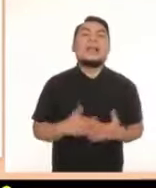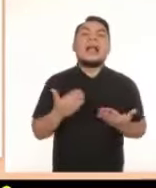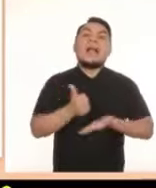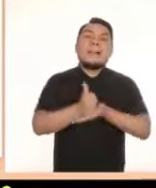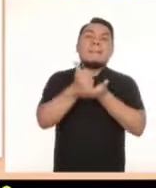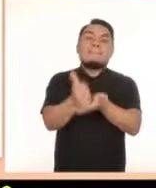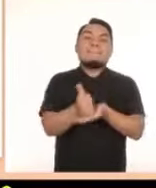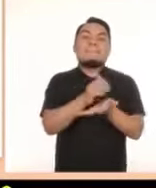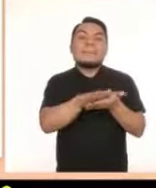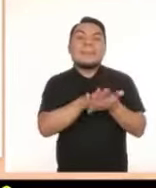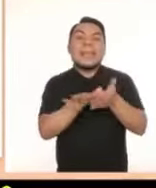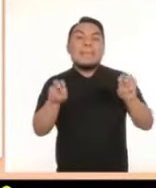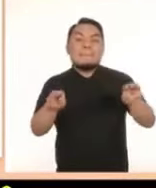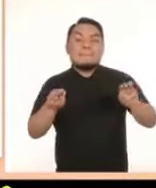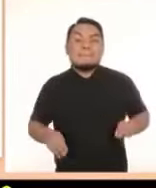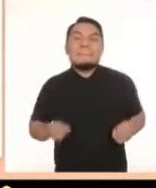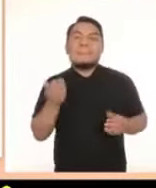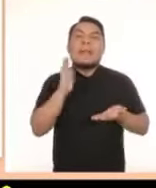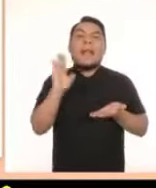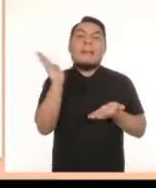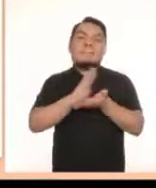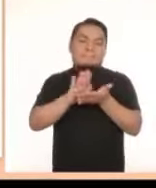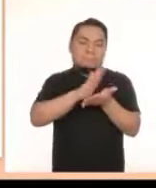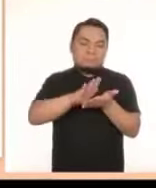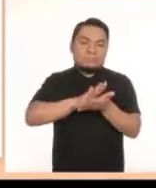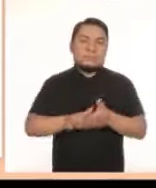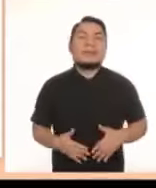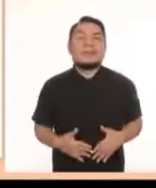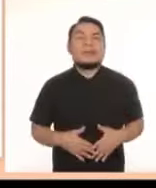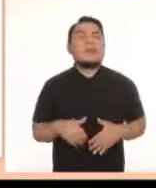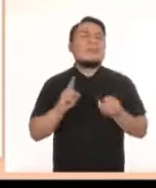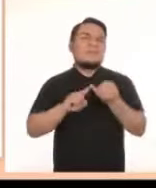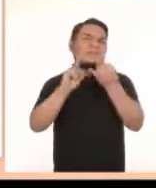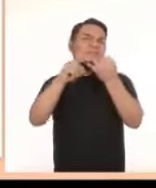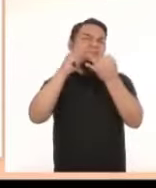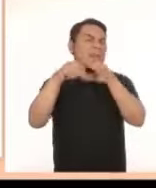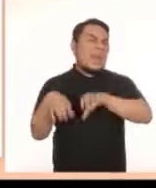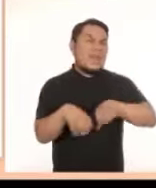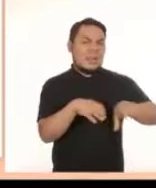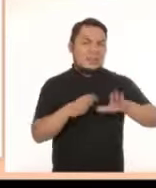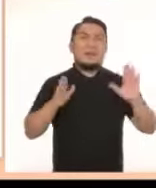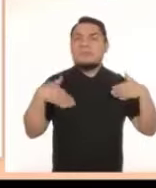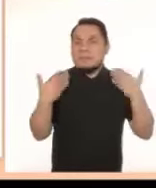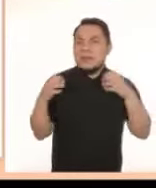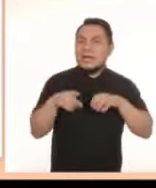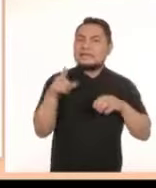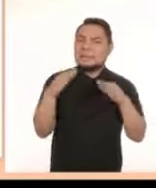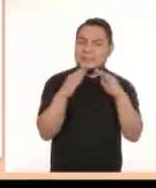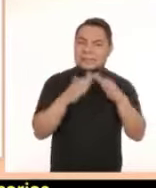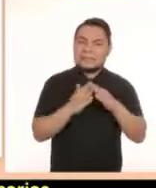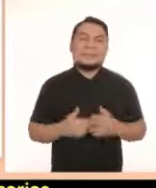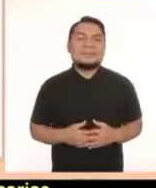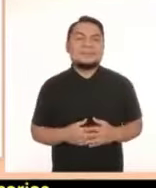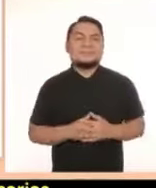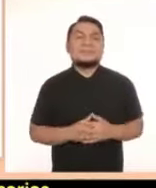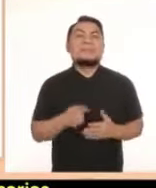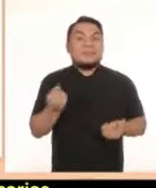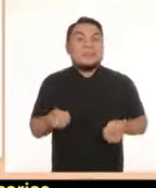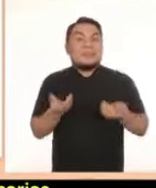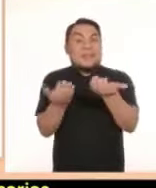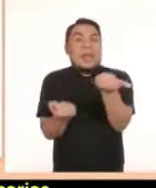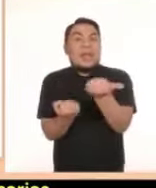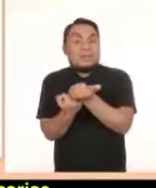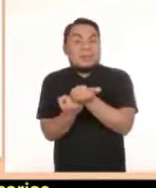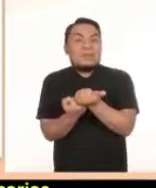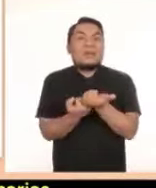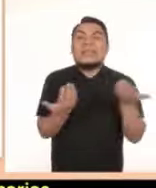Ayudar a limpiar la mesa con un paño. Entre otras actividades que se pueda realizar en casa. Bríndale apoyo